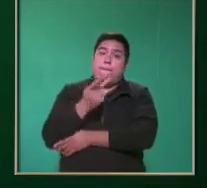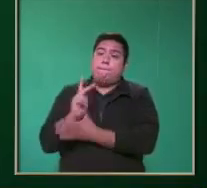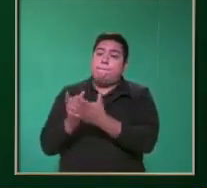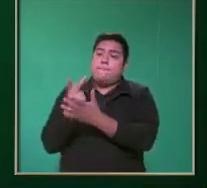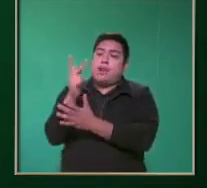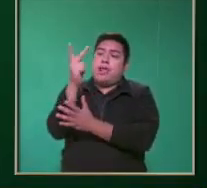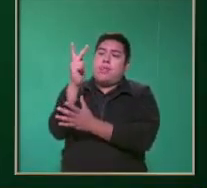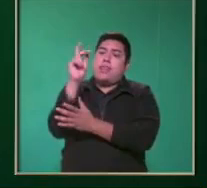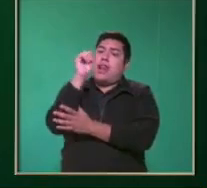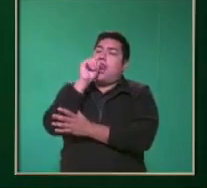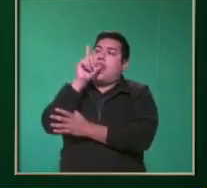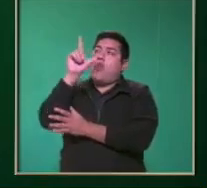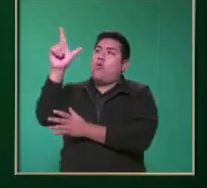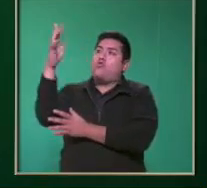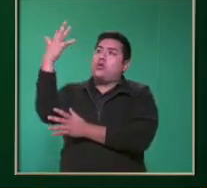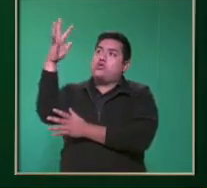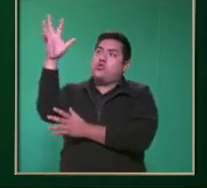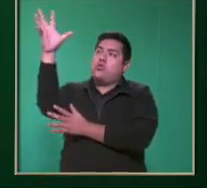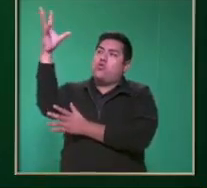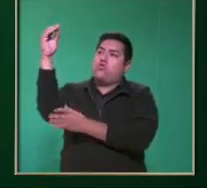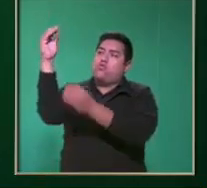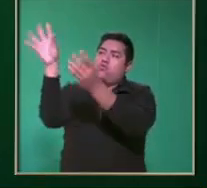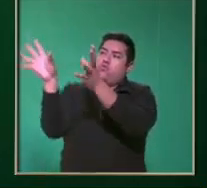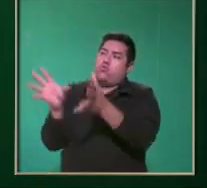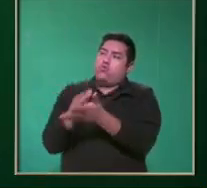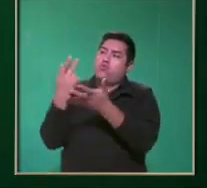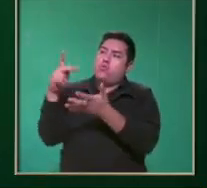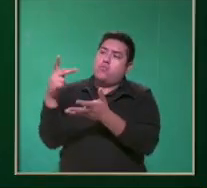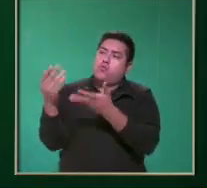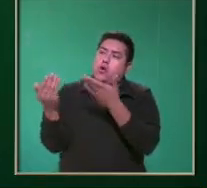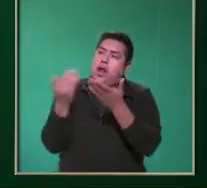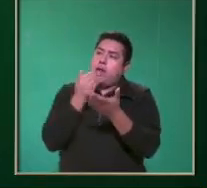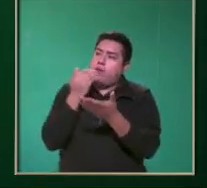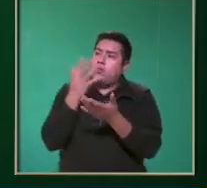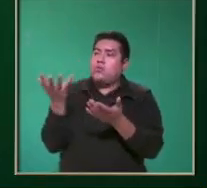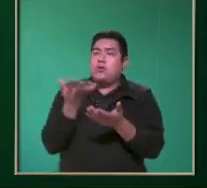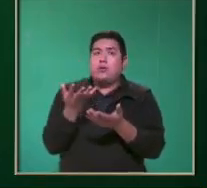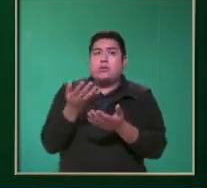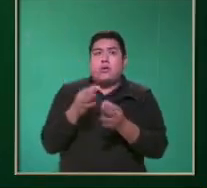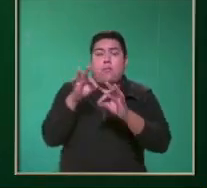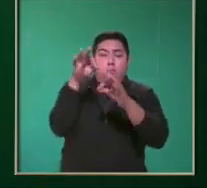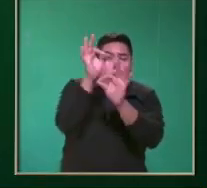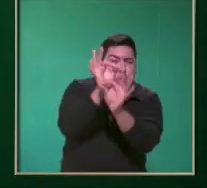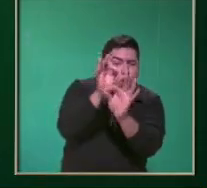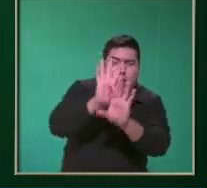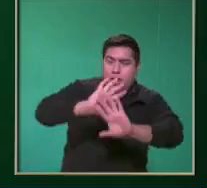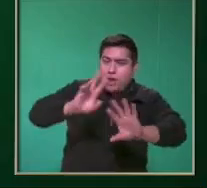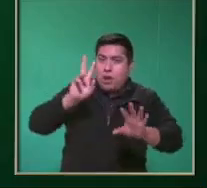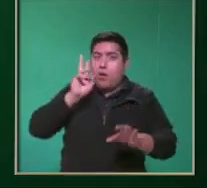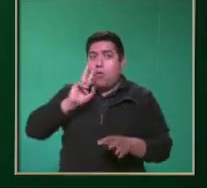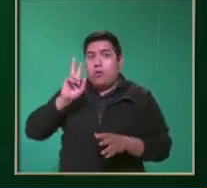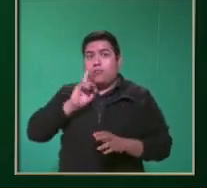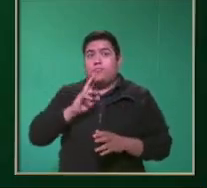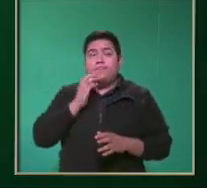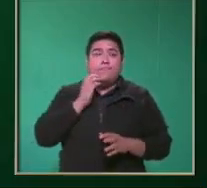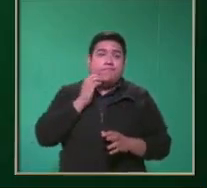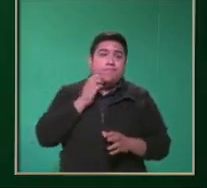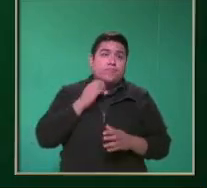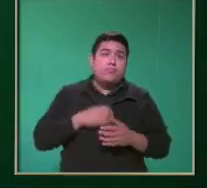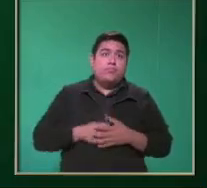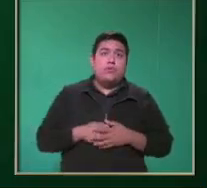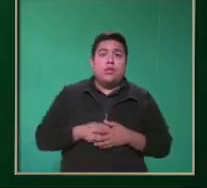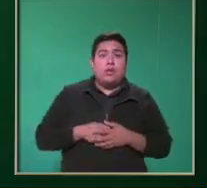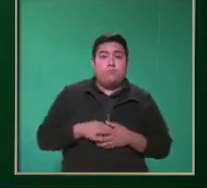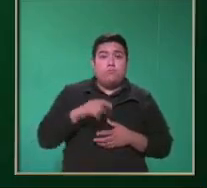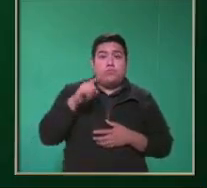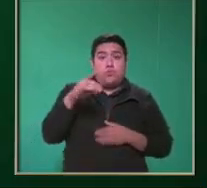toman la luz del sol y elaboran su alimento. Ya lo viste en biología con un poco más de precisión. Entonces, en tu clase